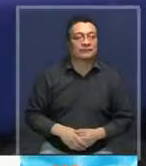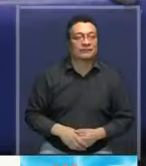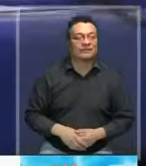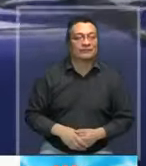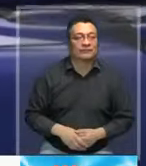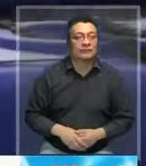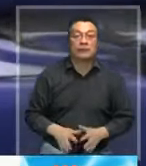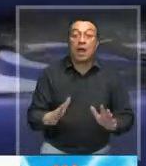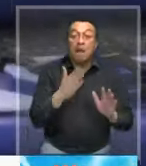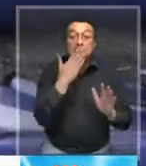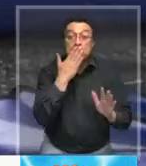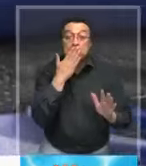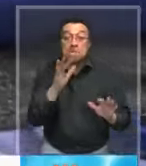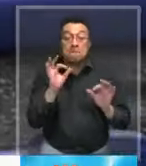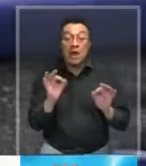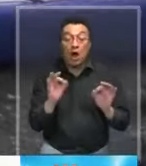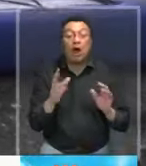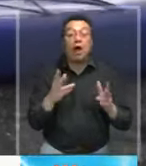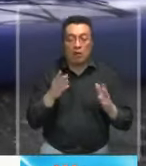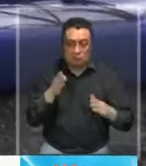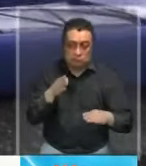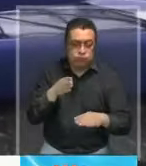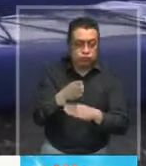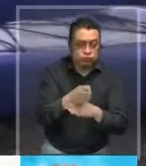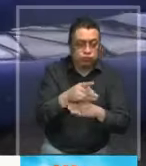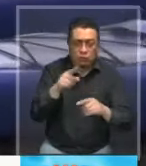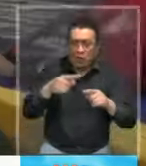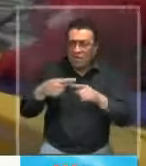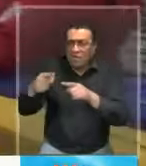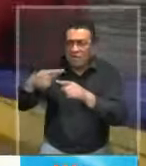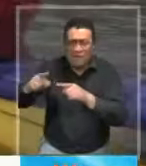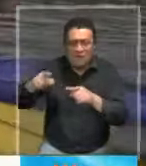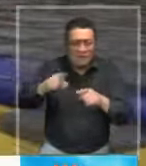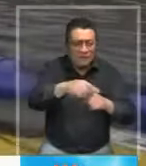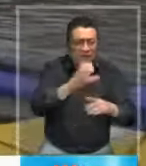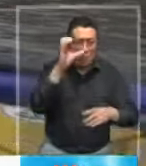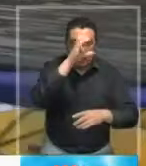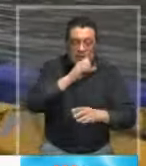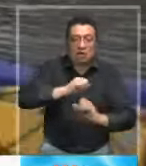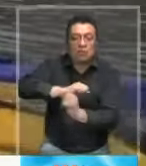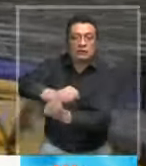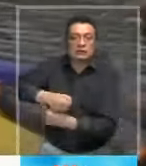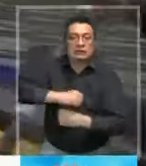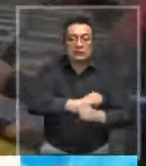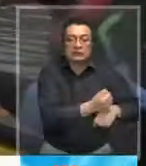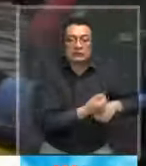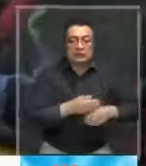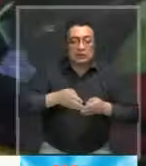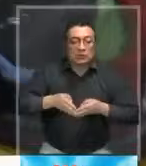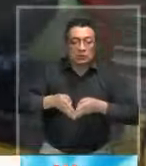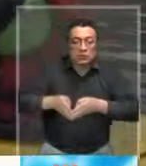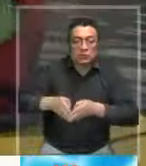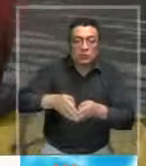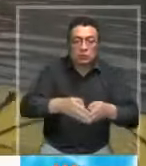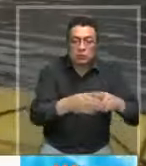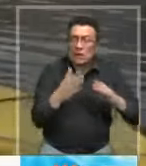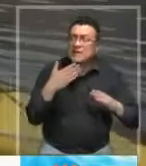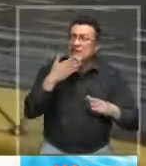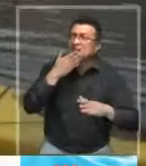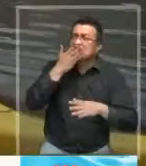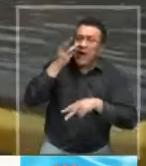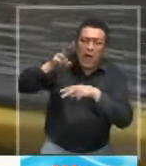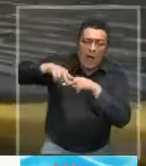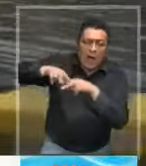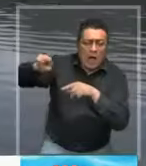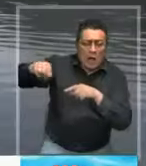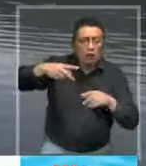¿Y qué mejor manera de partir explorando esta tierra de contrastes que en un paseo en kayak? Remando entre fiordos y glaciares, los aventureros se